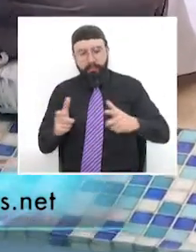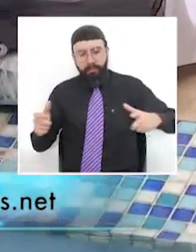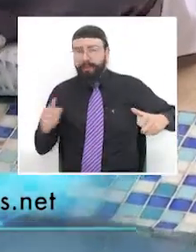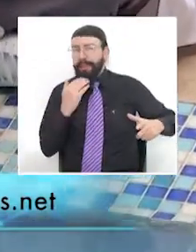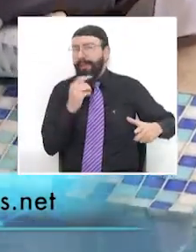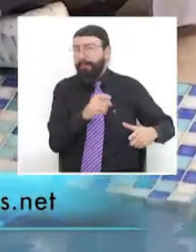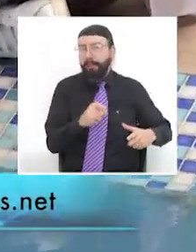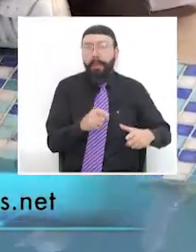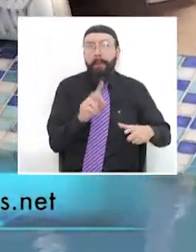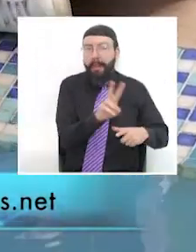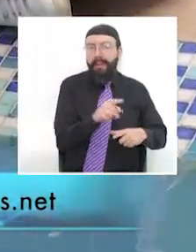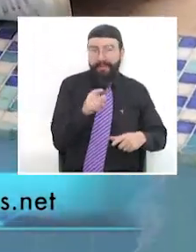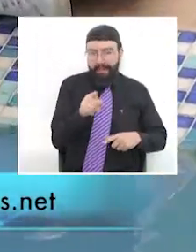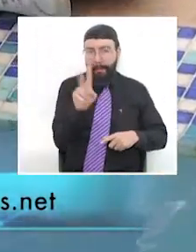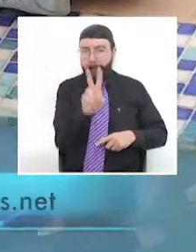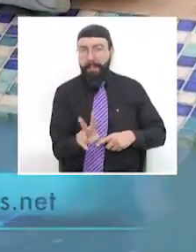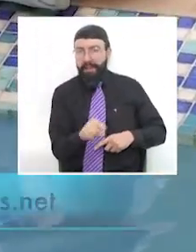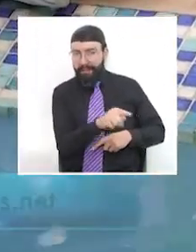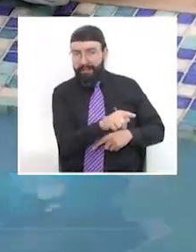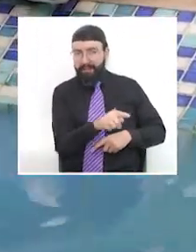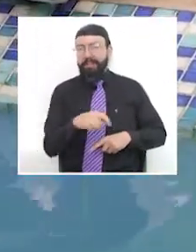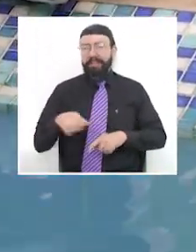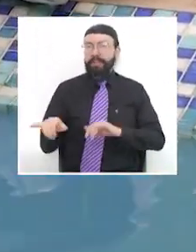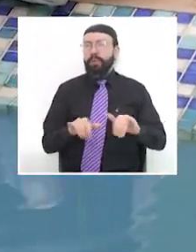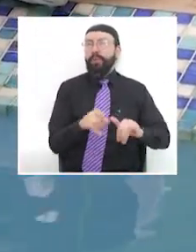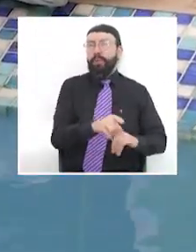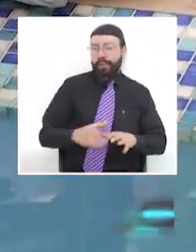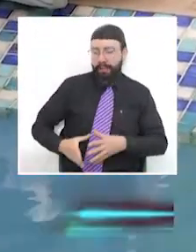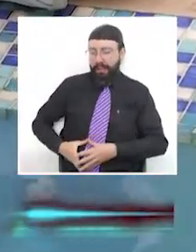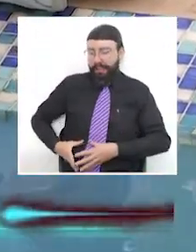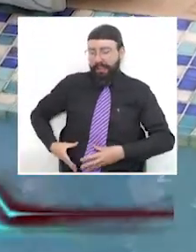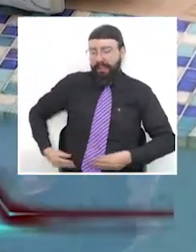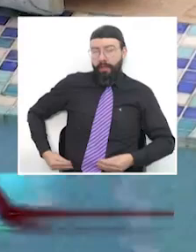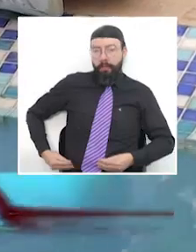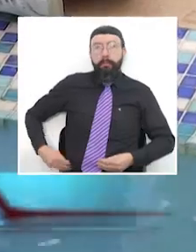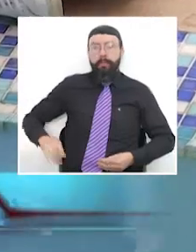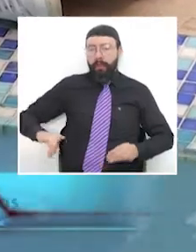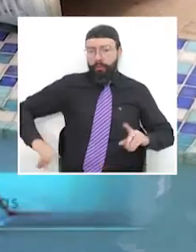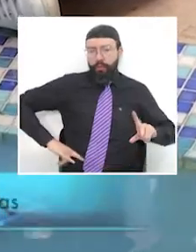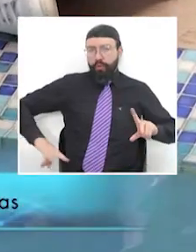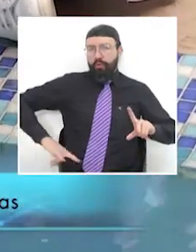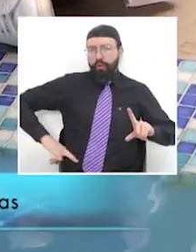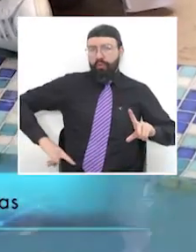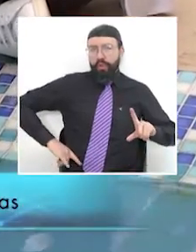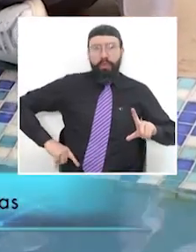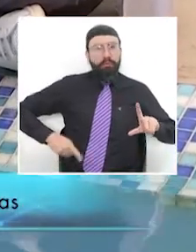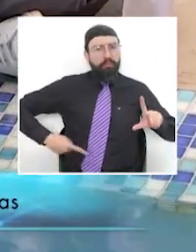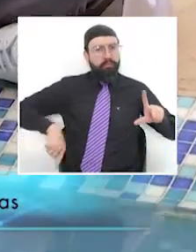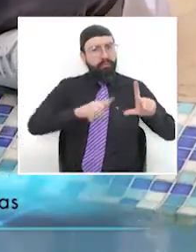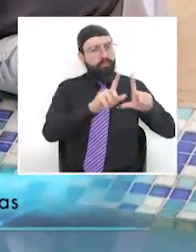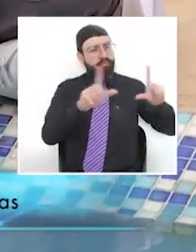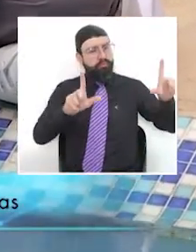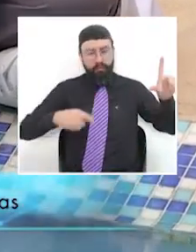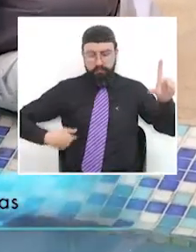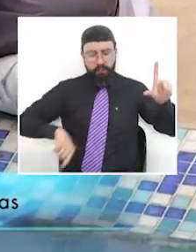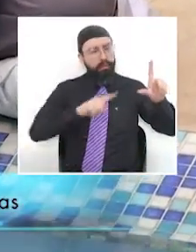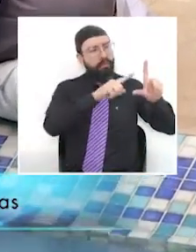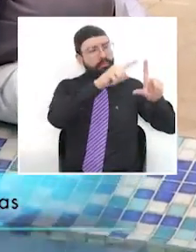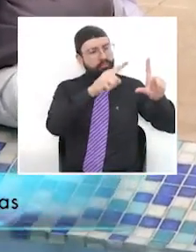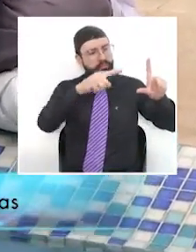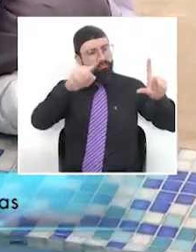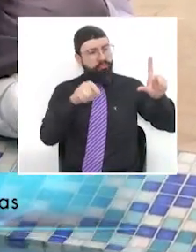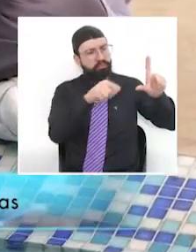hígado. El aparato me manda esta imagen. Y aquí es donde él está interpretando cálculos,